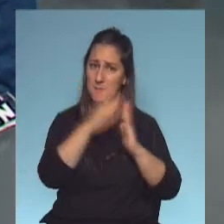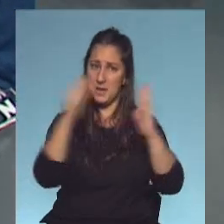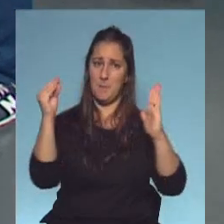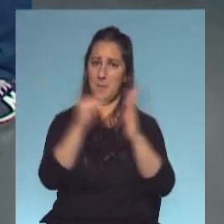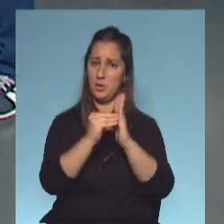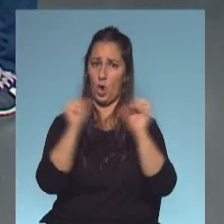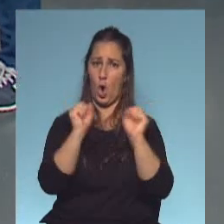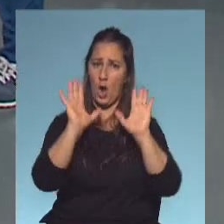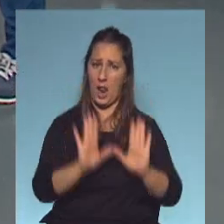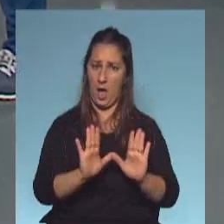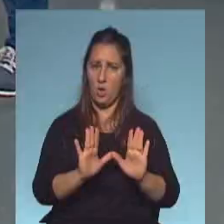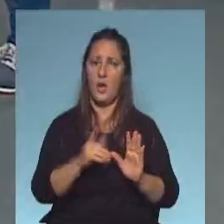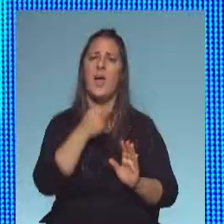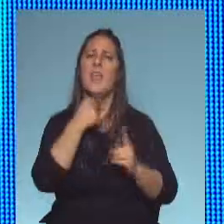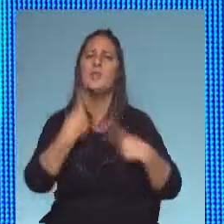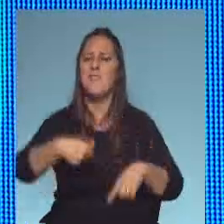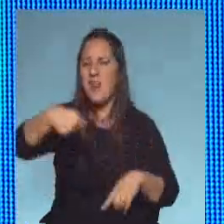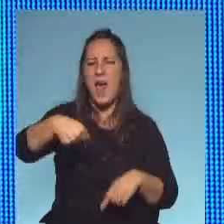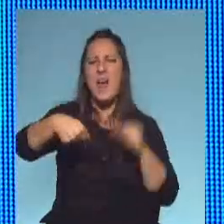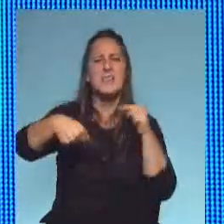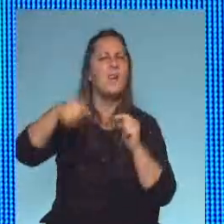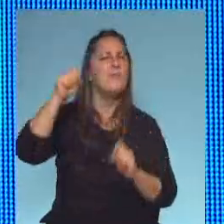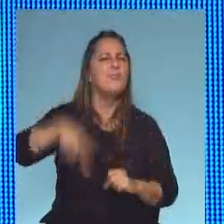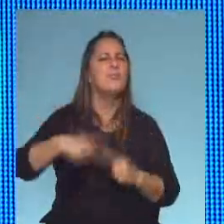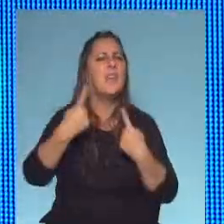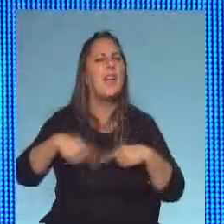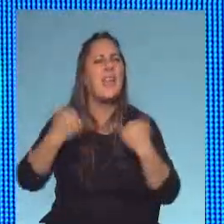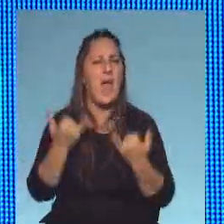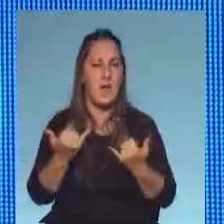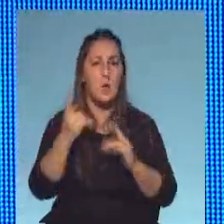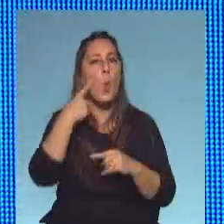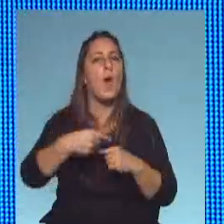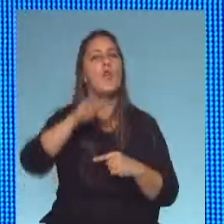quiero saber qué productos hay ahí. Sí, claro. Y cuándo, claro, sí, te conviene comprarlos.